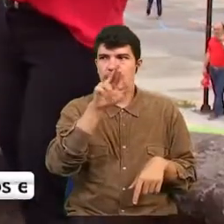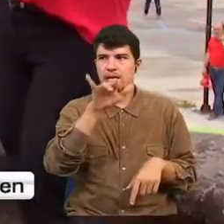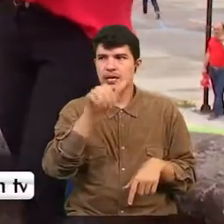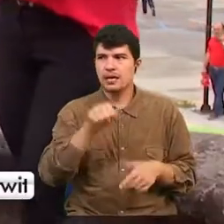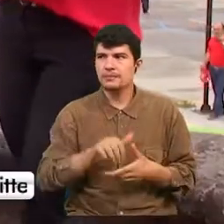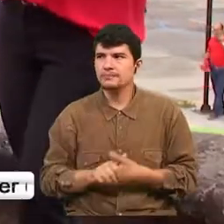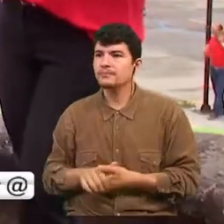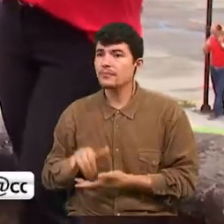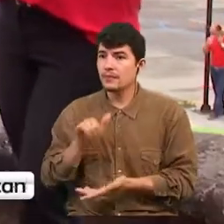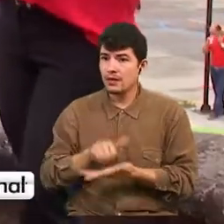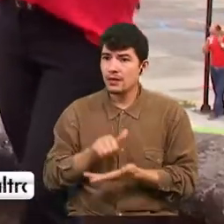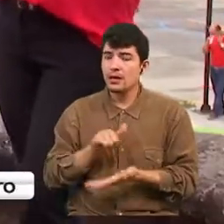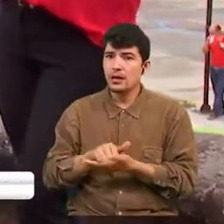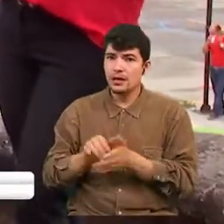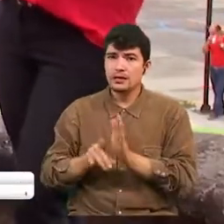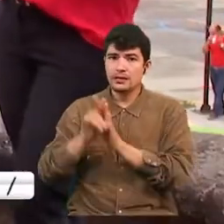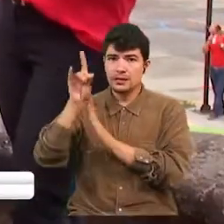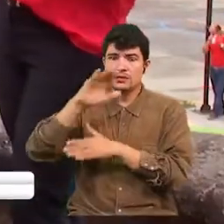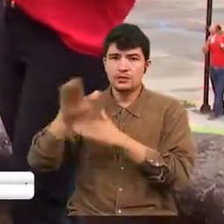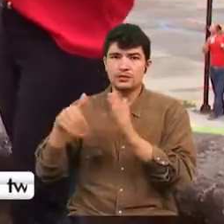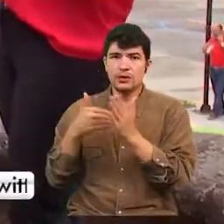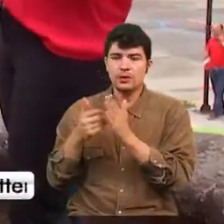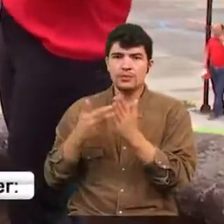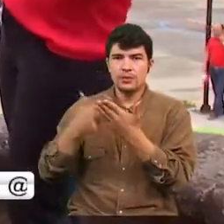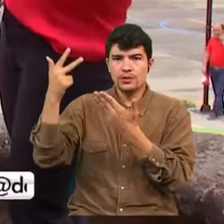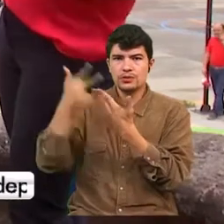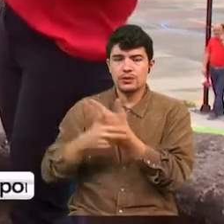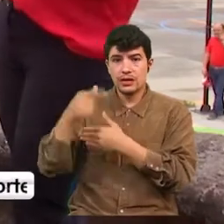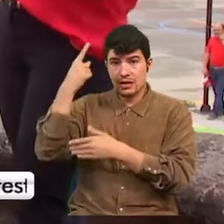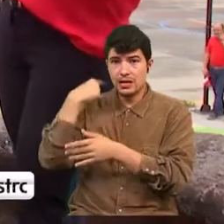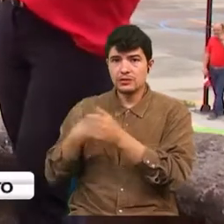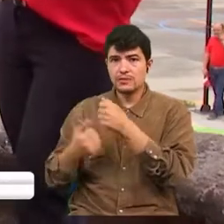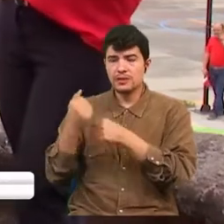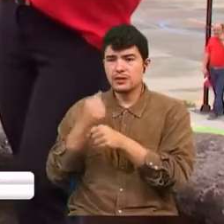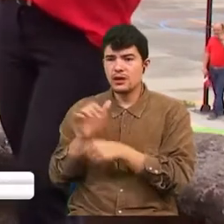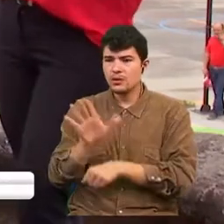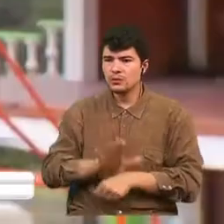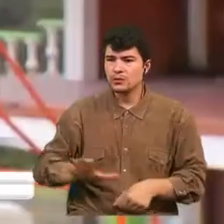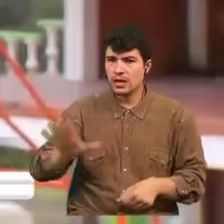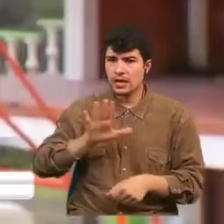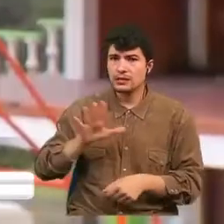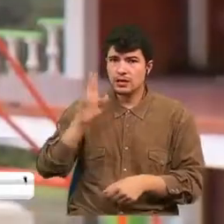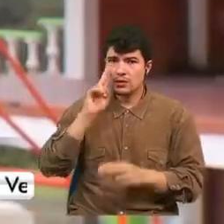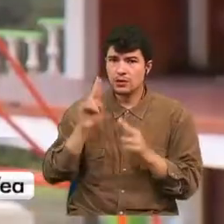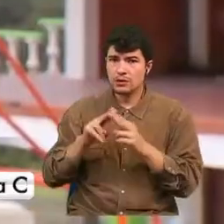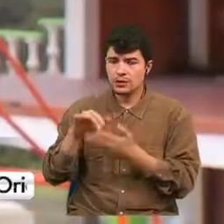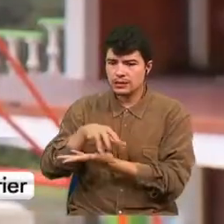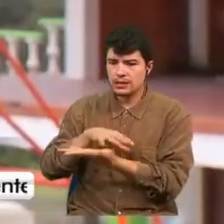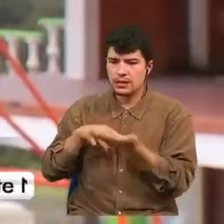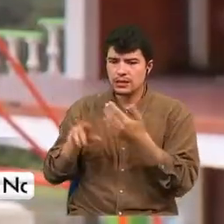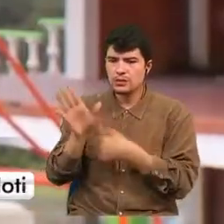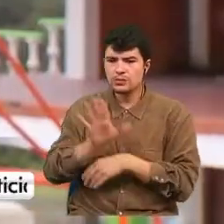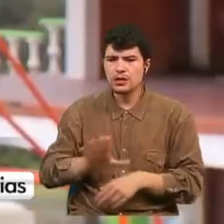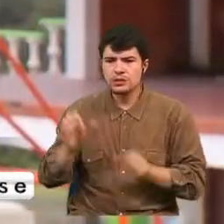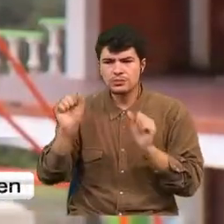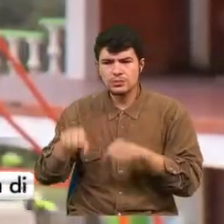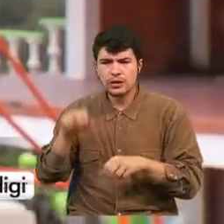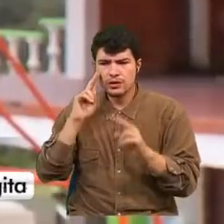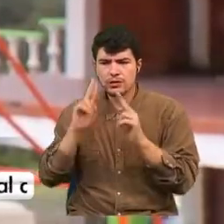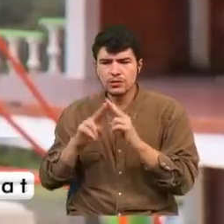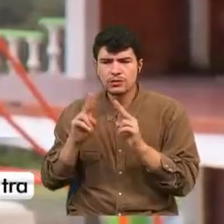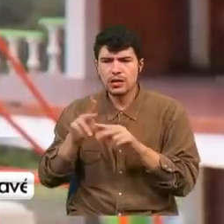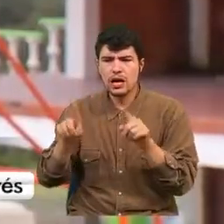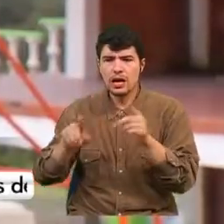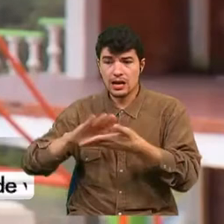precisamente hablando de desarrollo y de proyectos productivos, el año pasado ustedes en Expedición Santander pudieron conocer esa necesidad que tenían